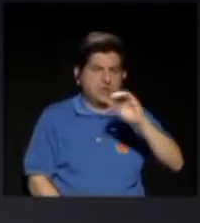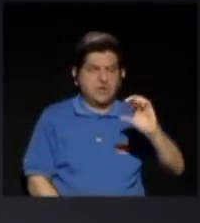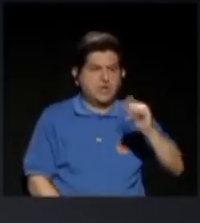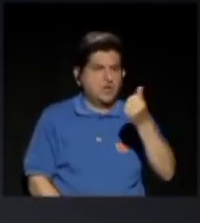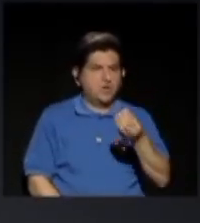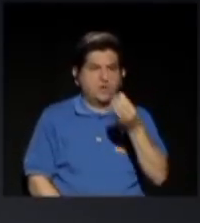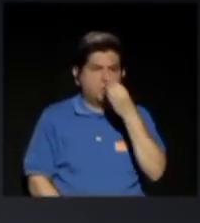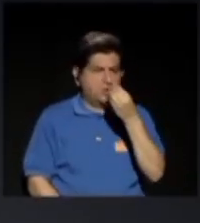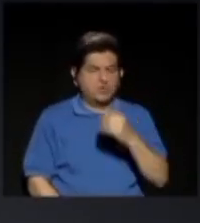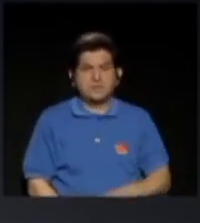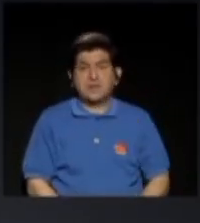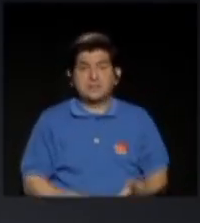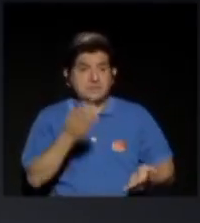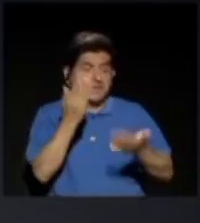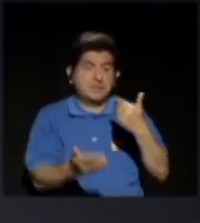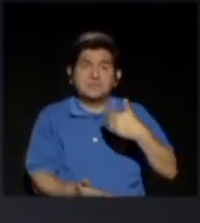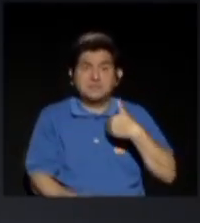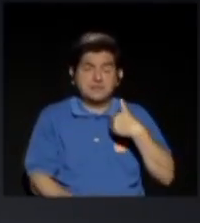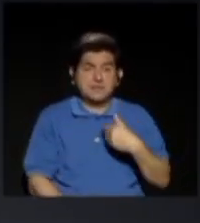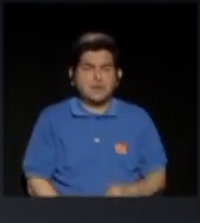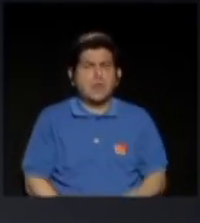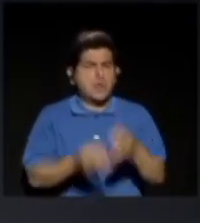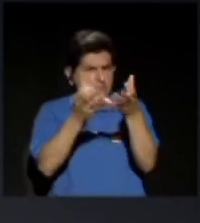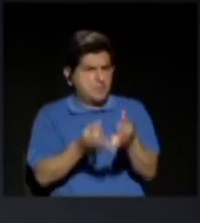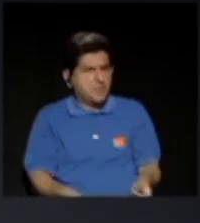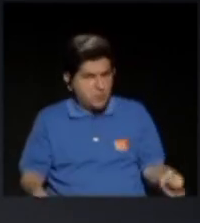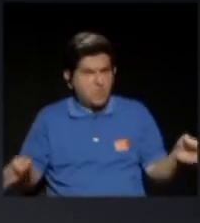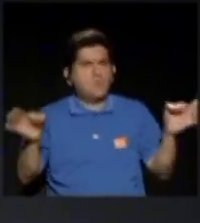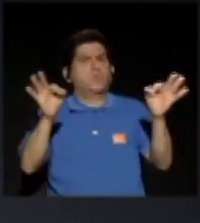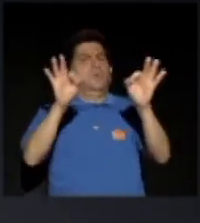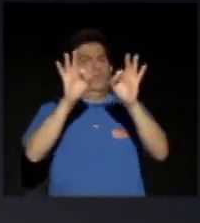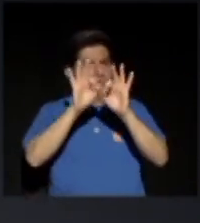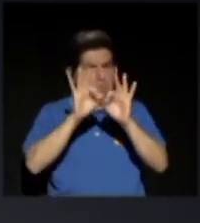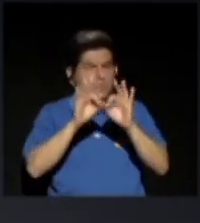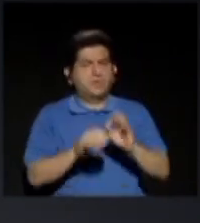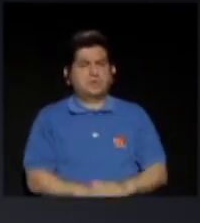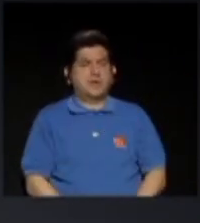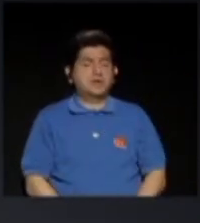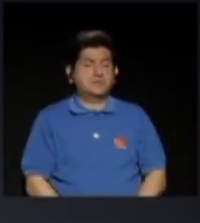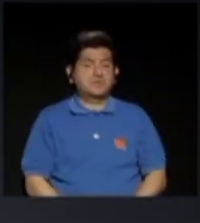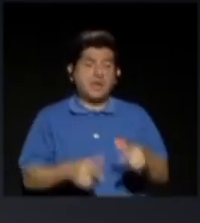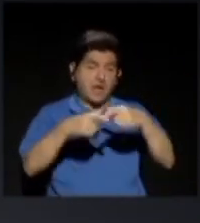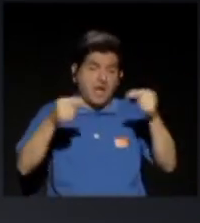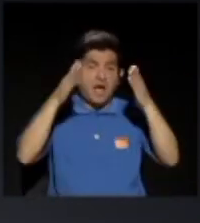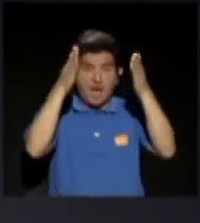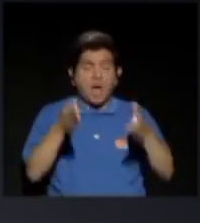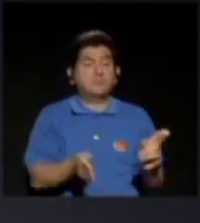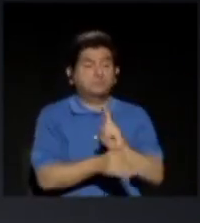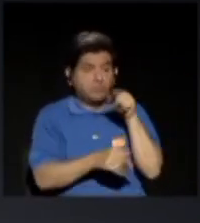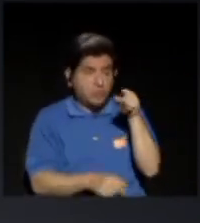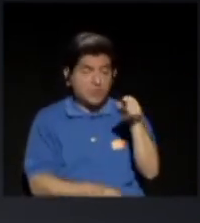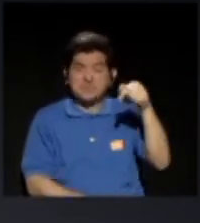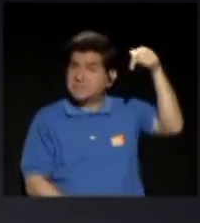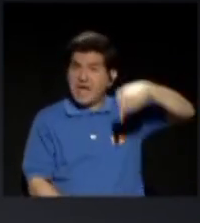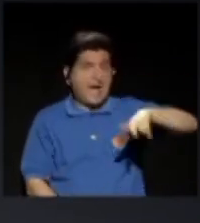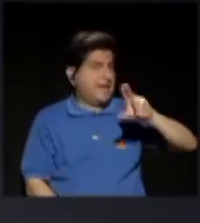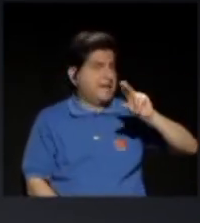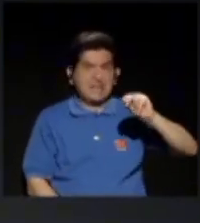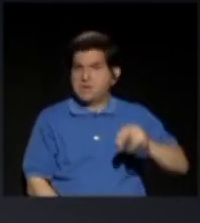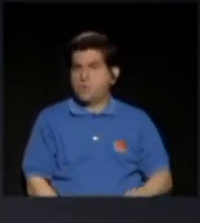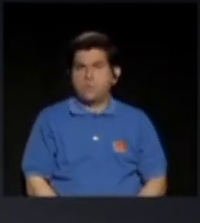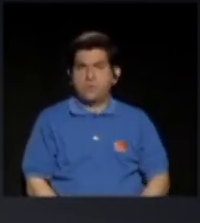no cocidos tendrían una ponderación muy significativa porque los japoneses los consumen. Aquí no la tendrían porque